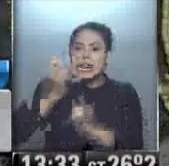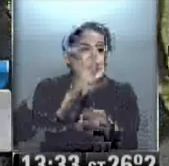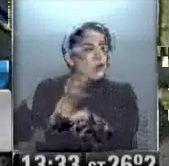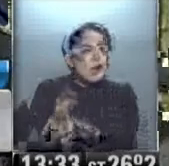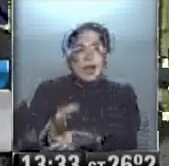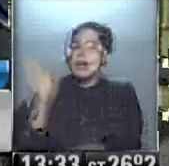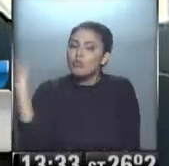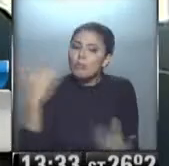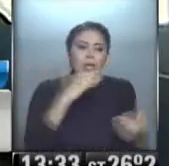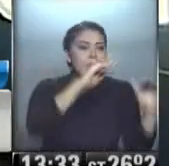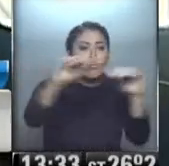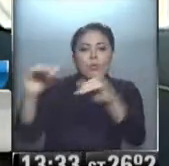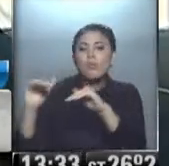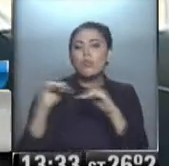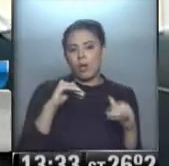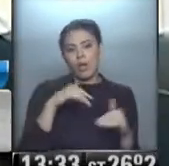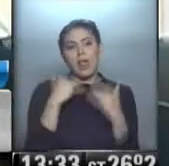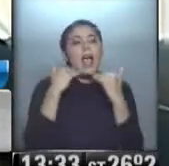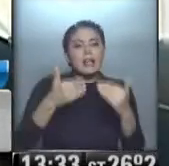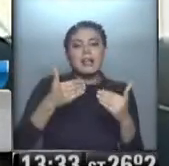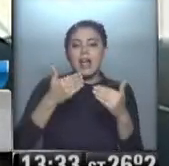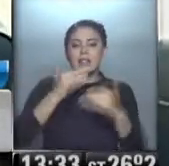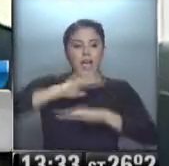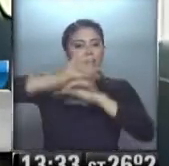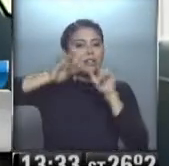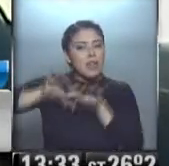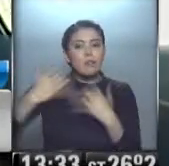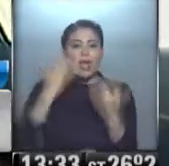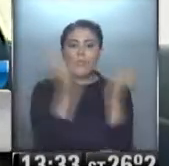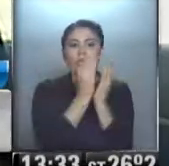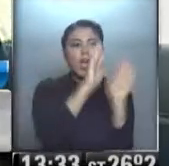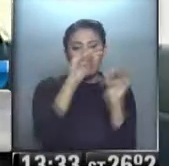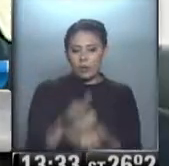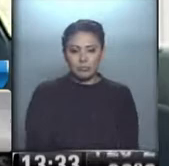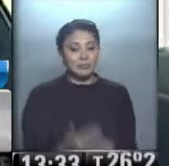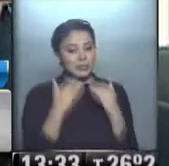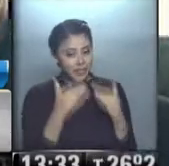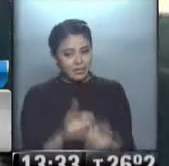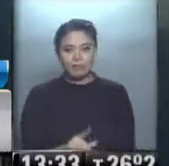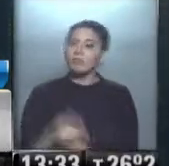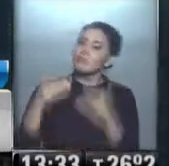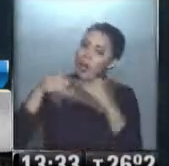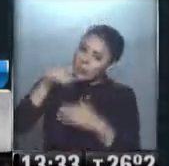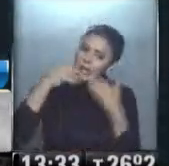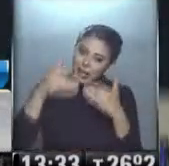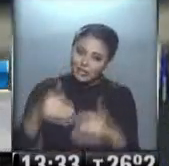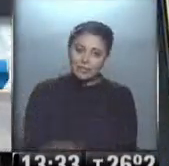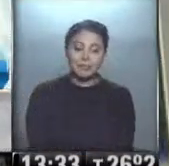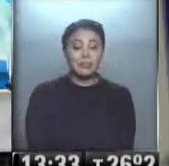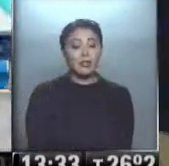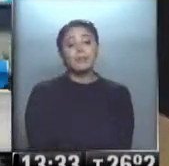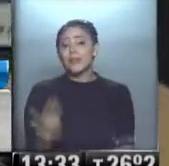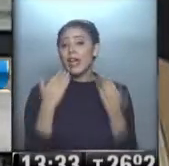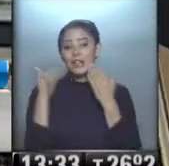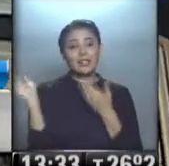no tengamos la misma posibilidad a través del programa de las netbook de poder estudiar lo mismo gracias muchas gracias agradecemos a